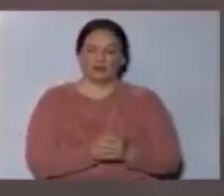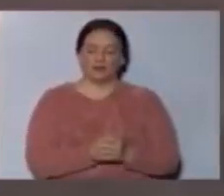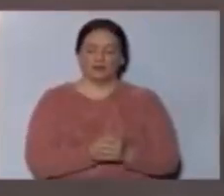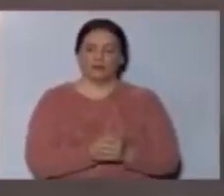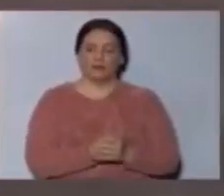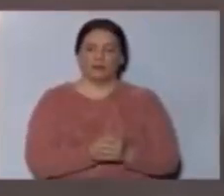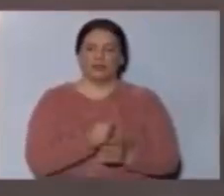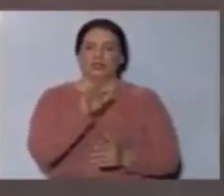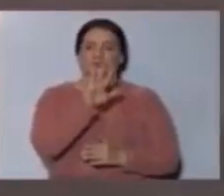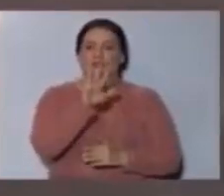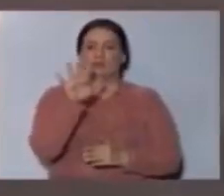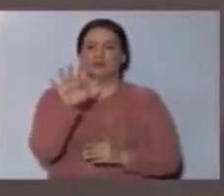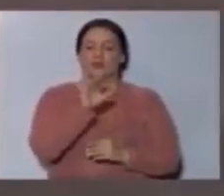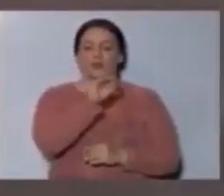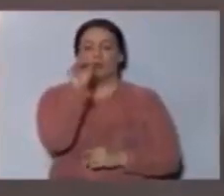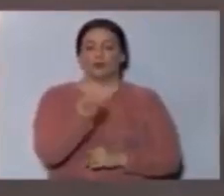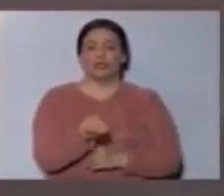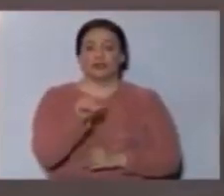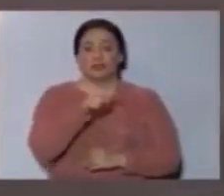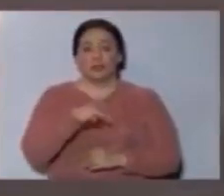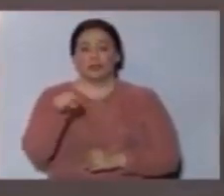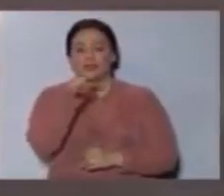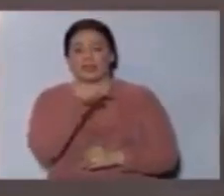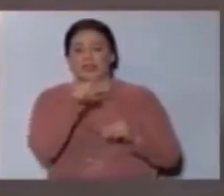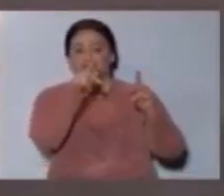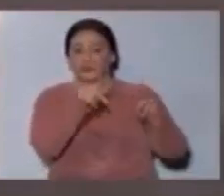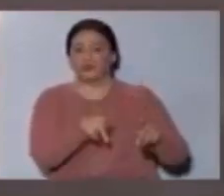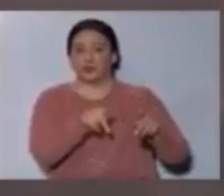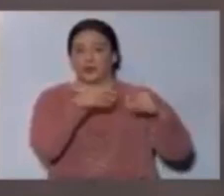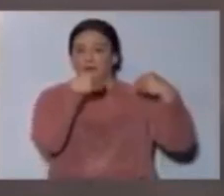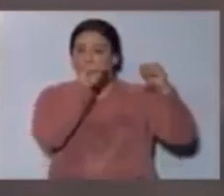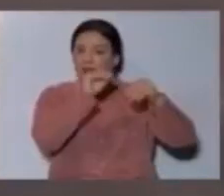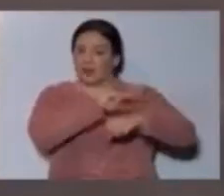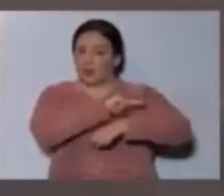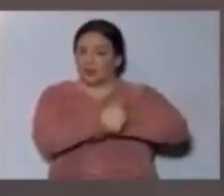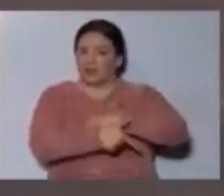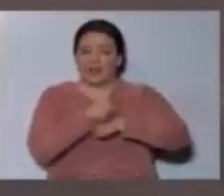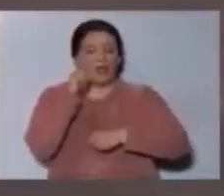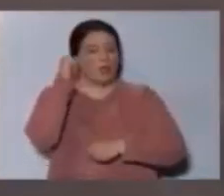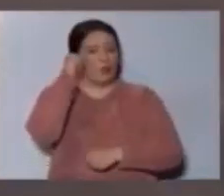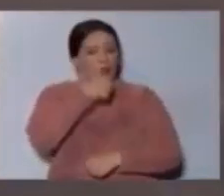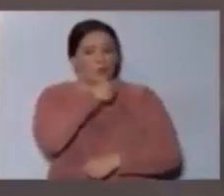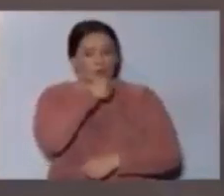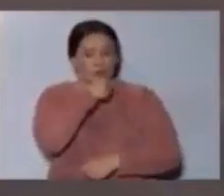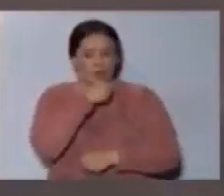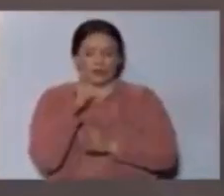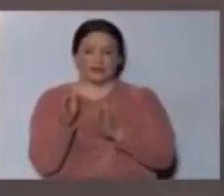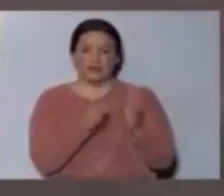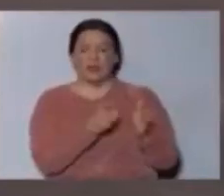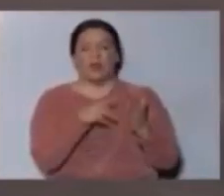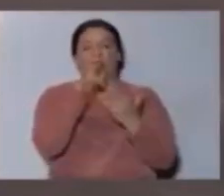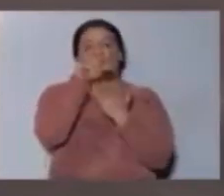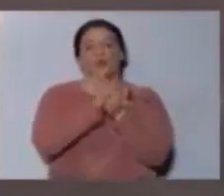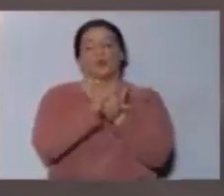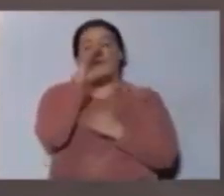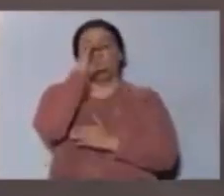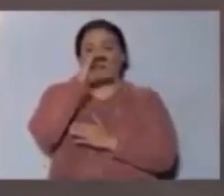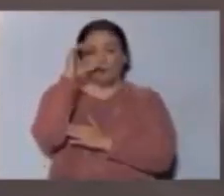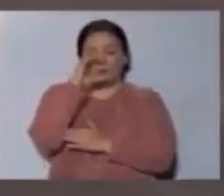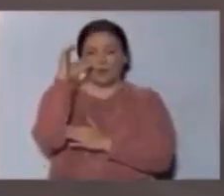cuales un 55% de ellos son adultos mayores. El proyecto que